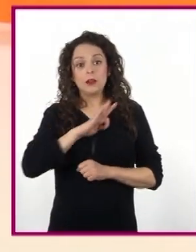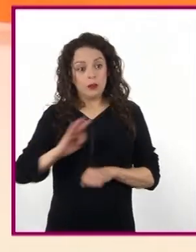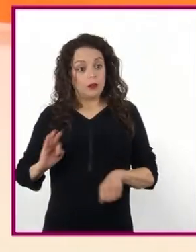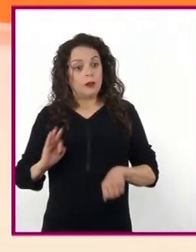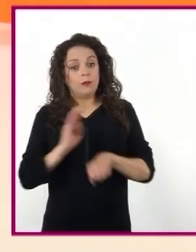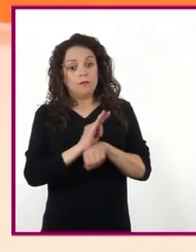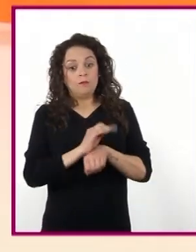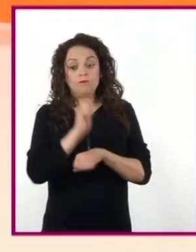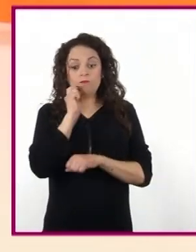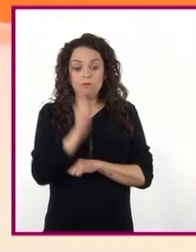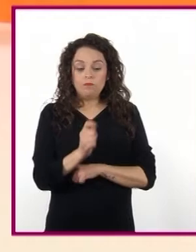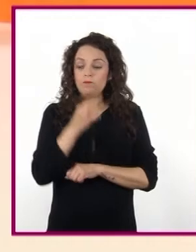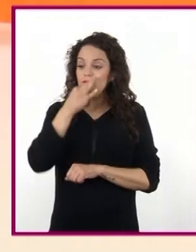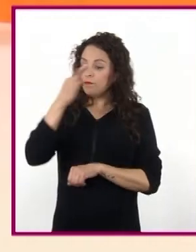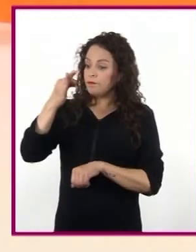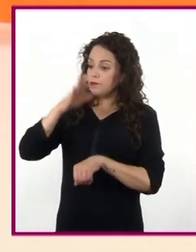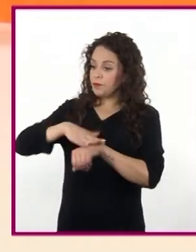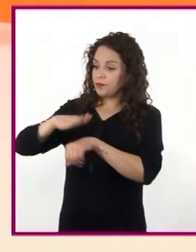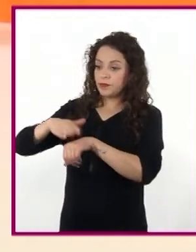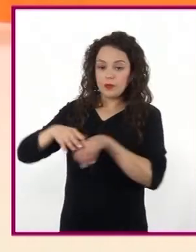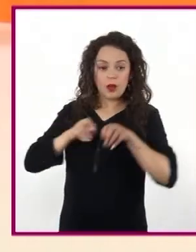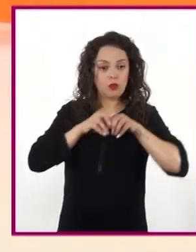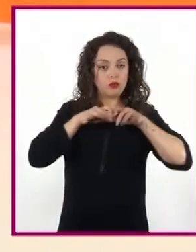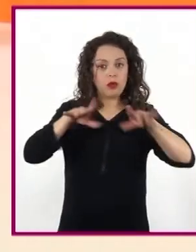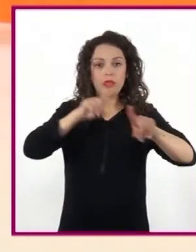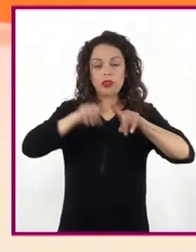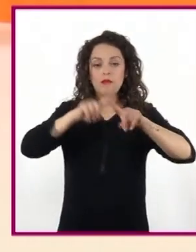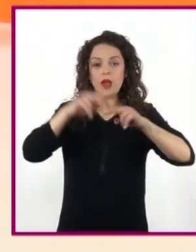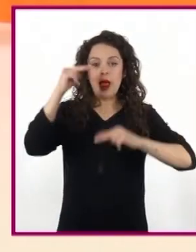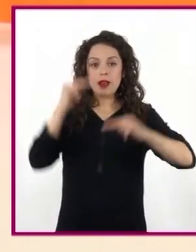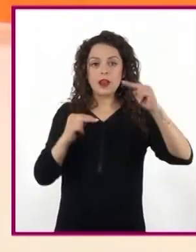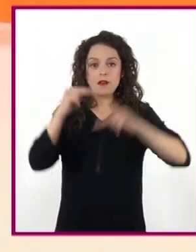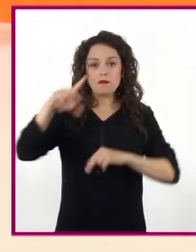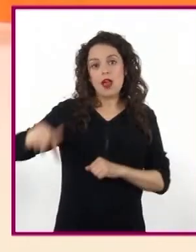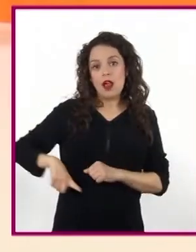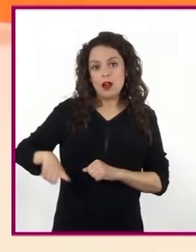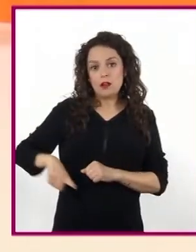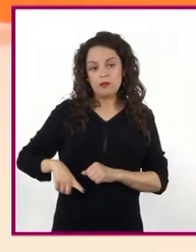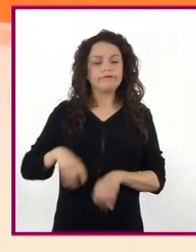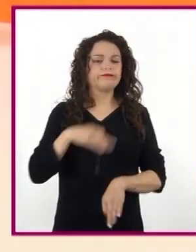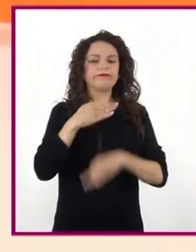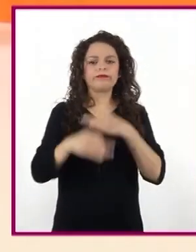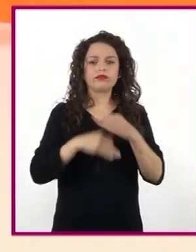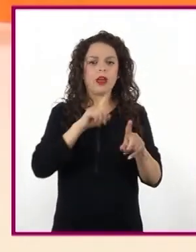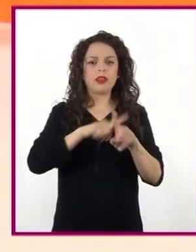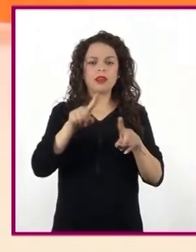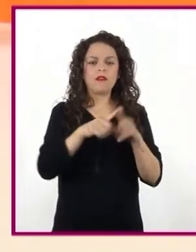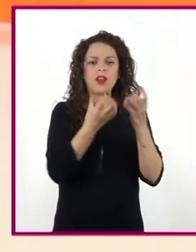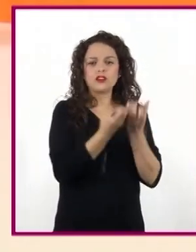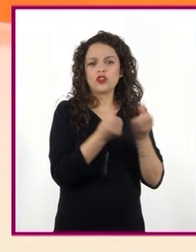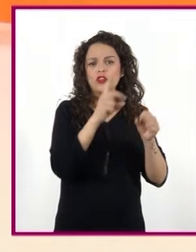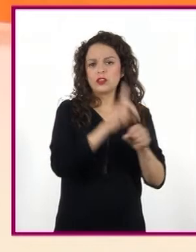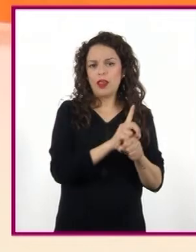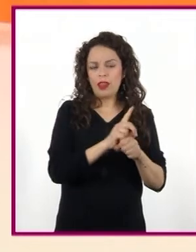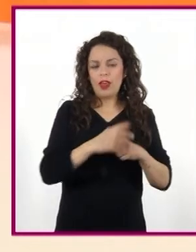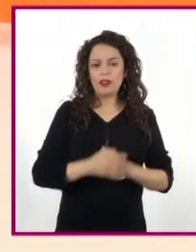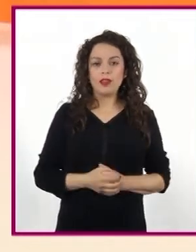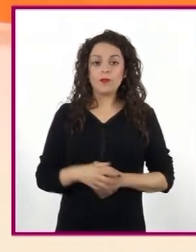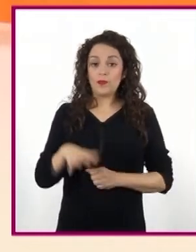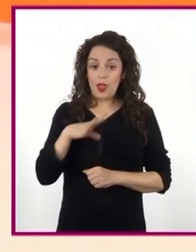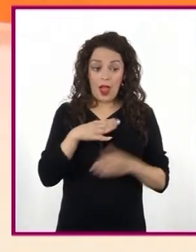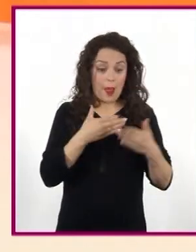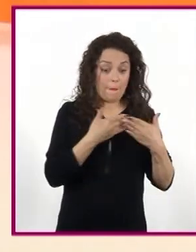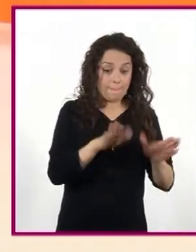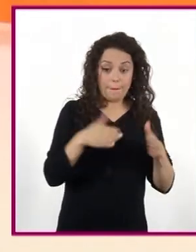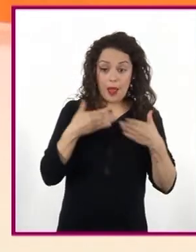fomento a la instrucción pública en todos sus niveles e irradiará en todas las capas de la sociedad. Habrá una gran apertura